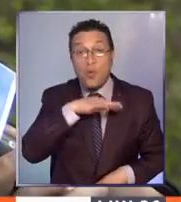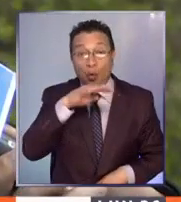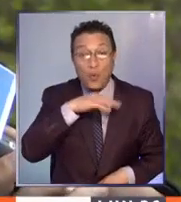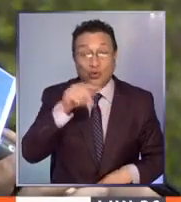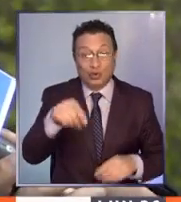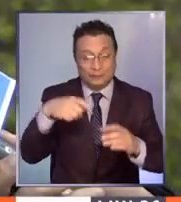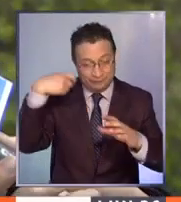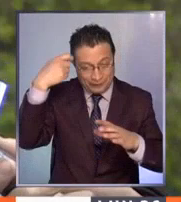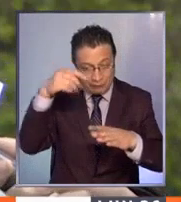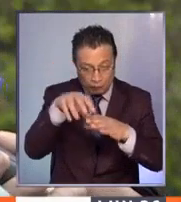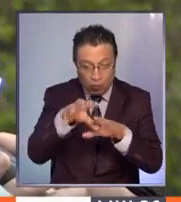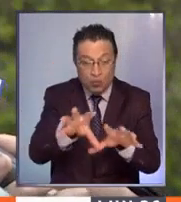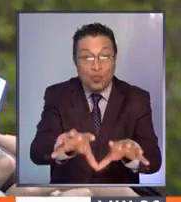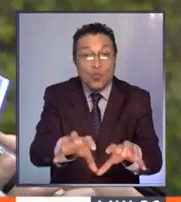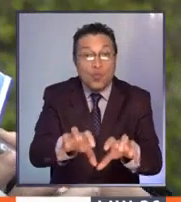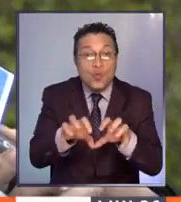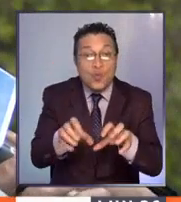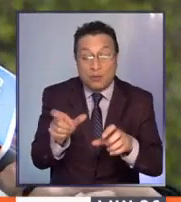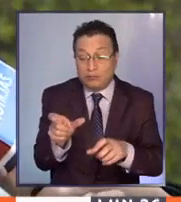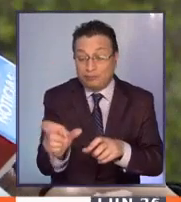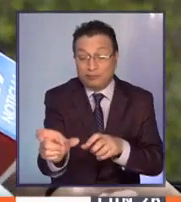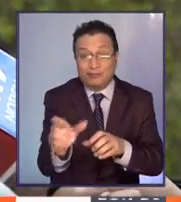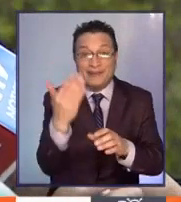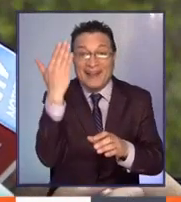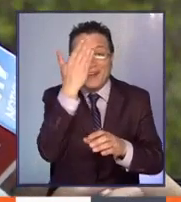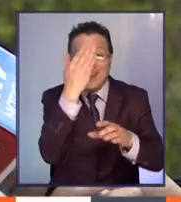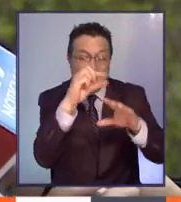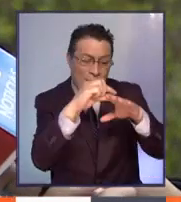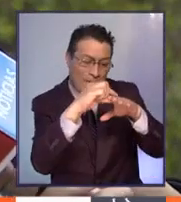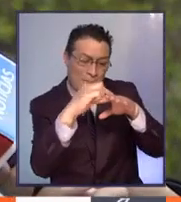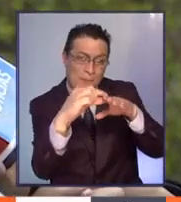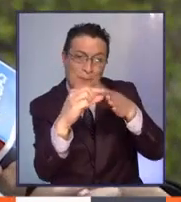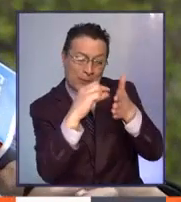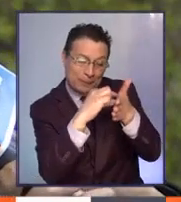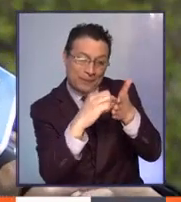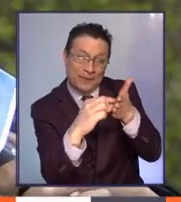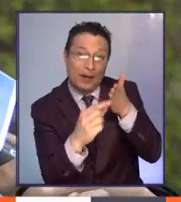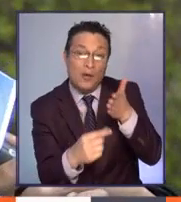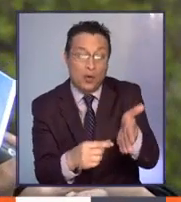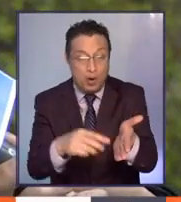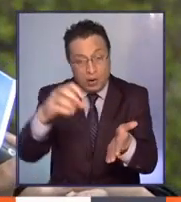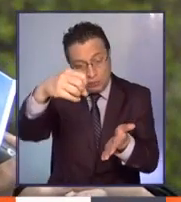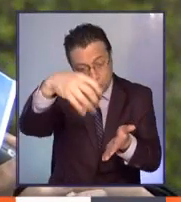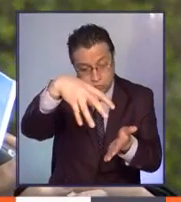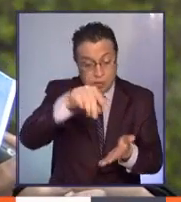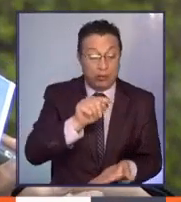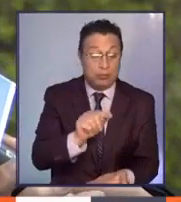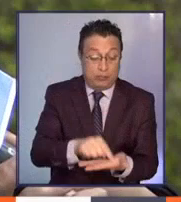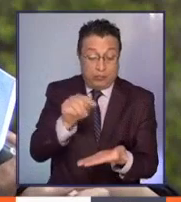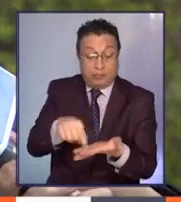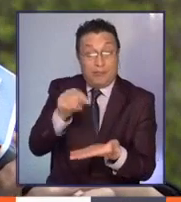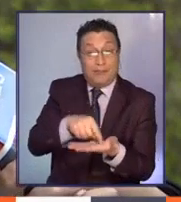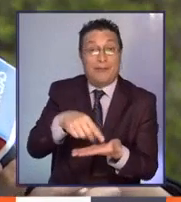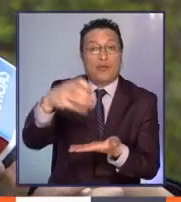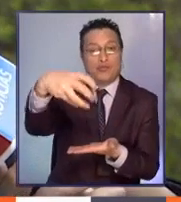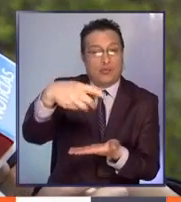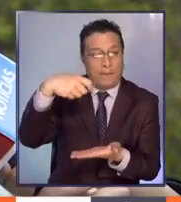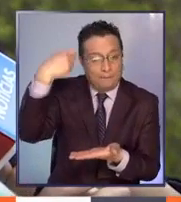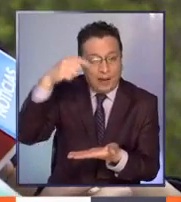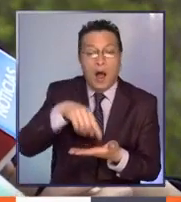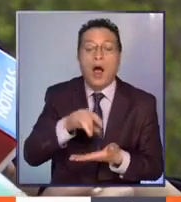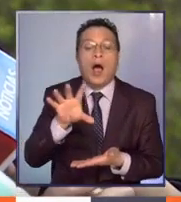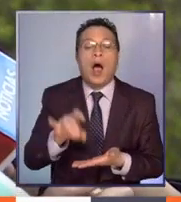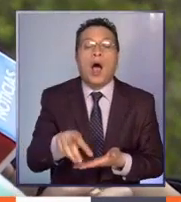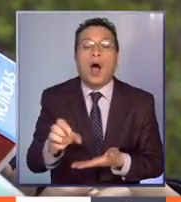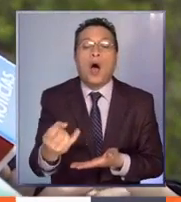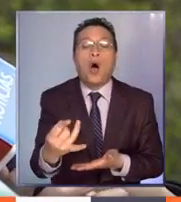skimmer que copia la información de la banda magnética y la microcámara que graba cuando usted digita la clave secreta. Ahora, lo que ha variado es